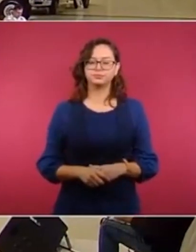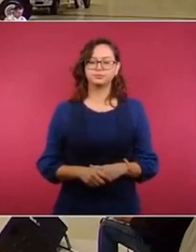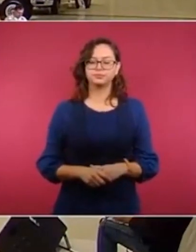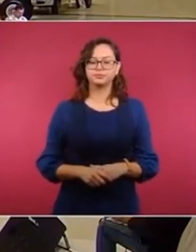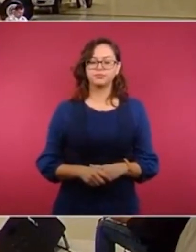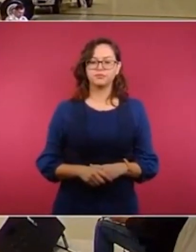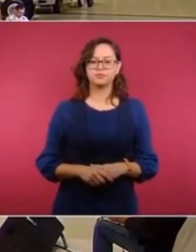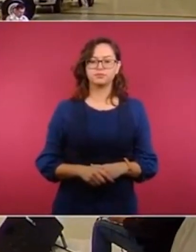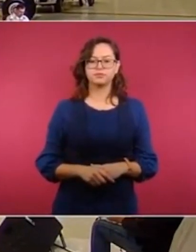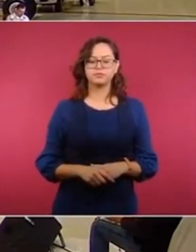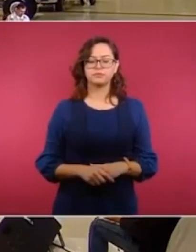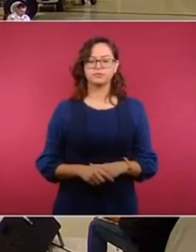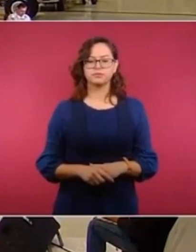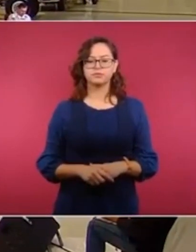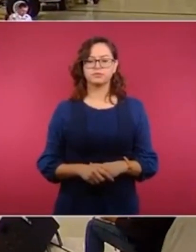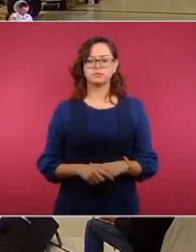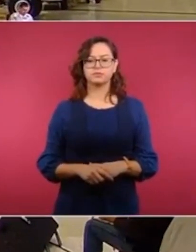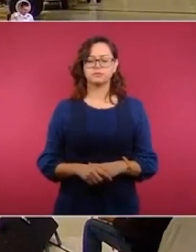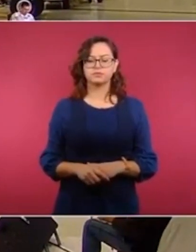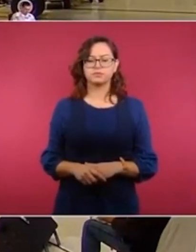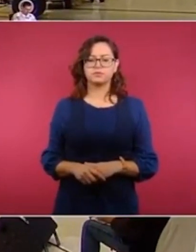de cómo